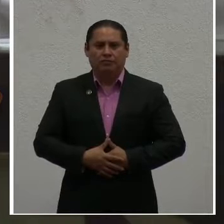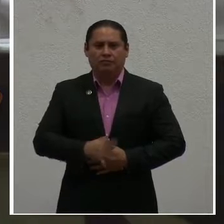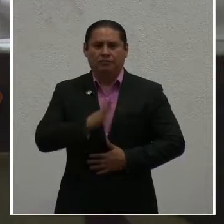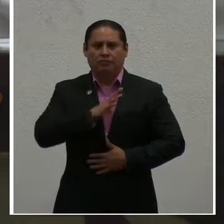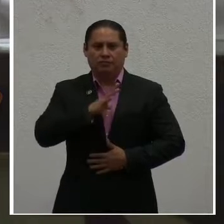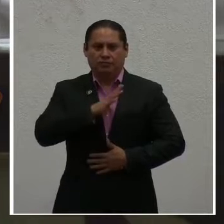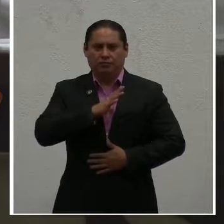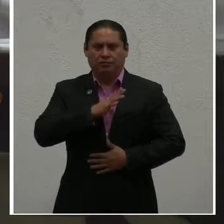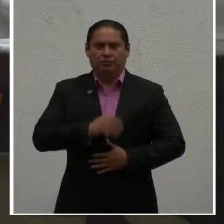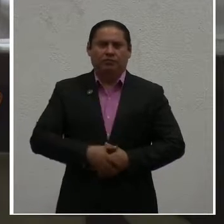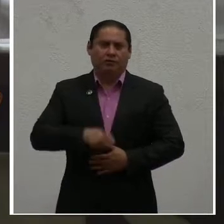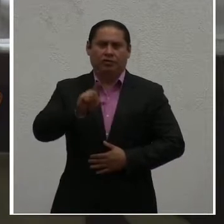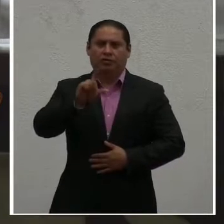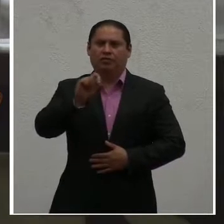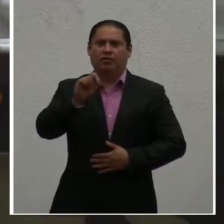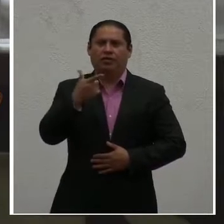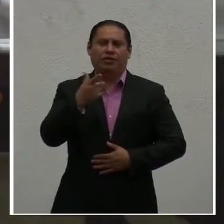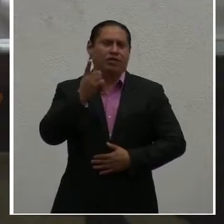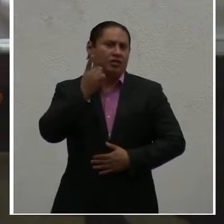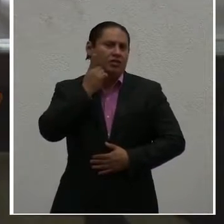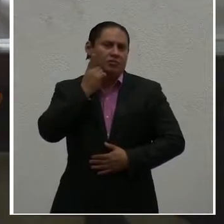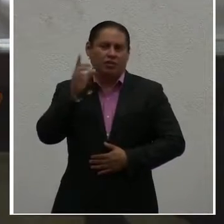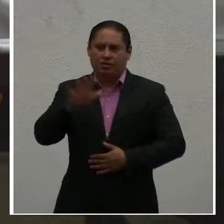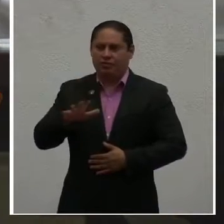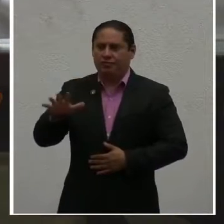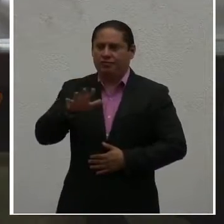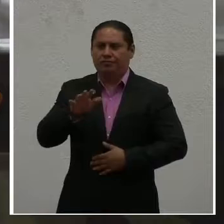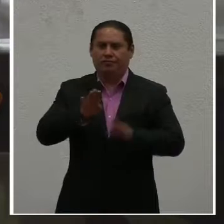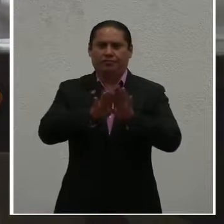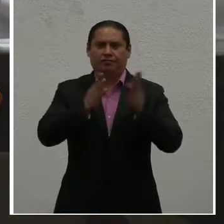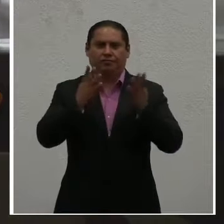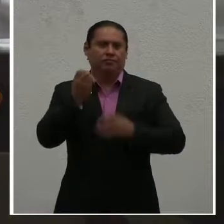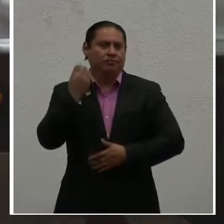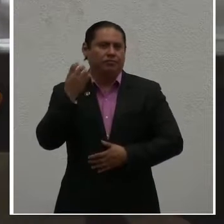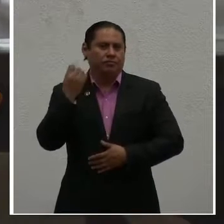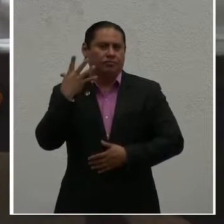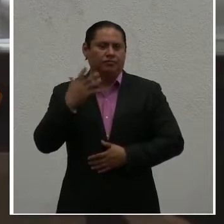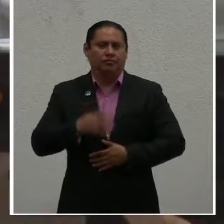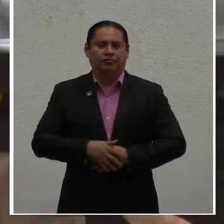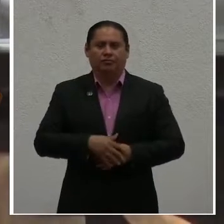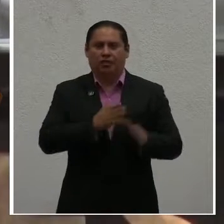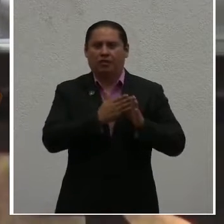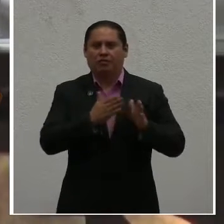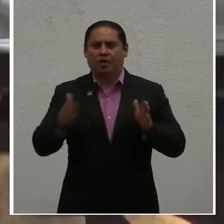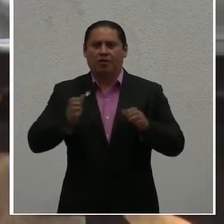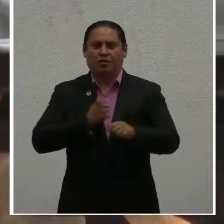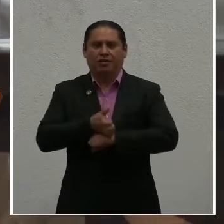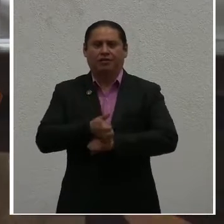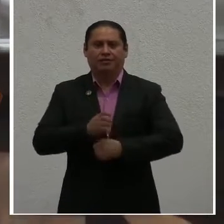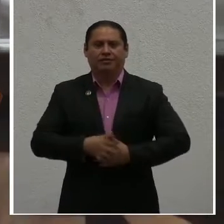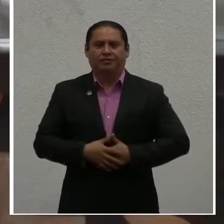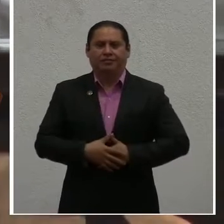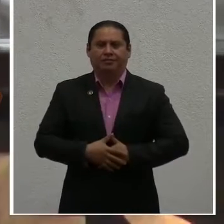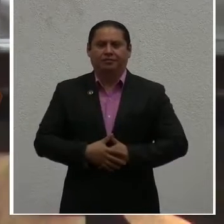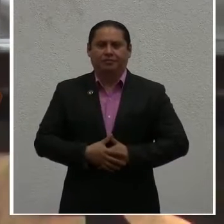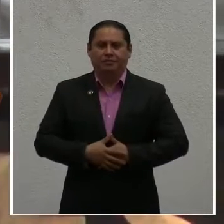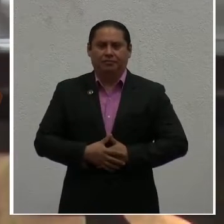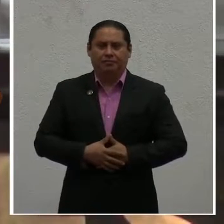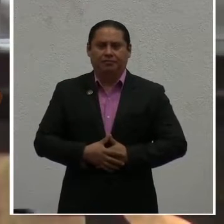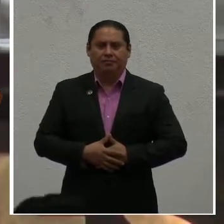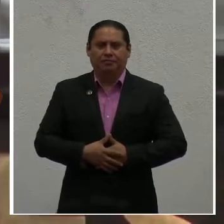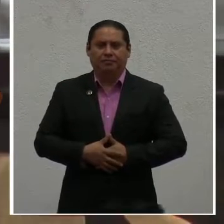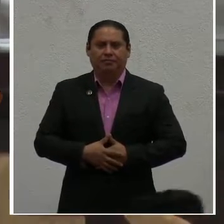Habiendo quórum de 27 diputadas y diputados, se abre la sesión del periodo extraordinario.